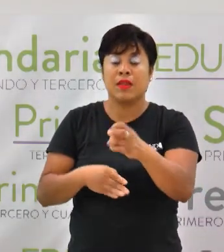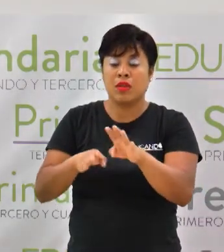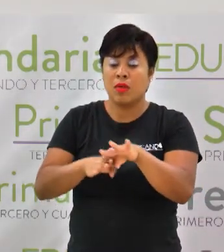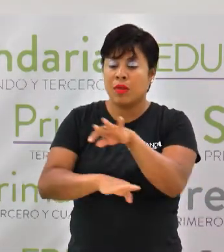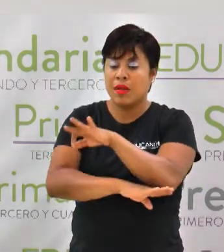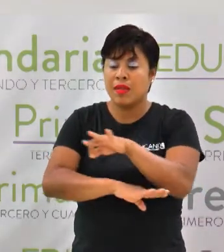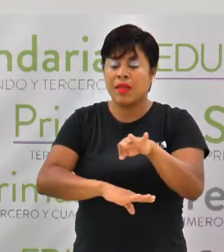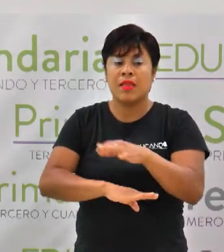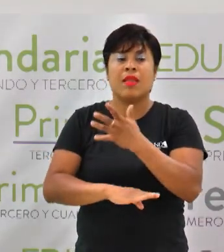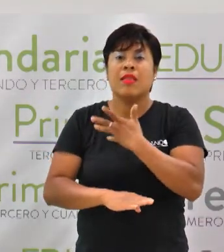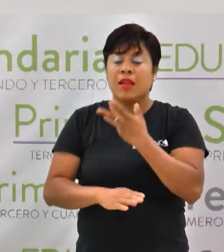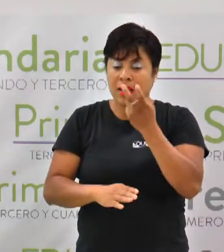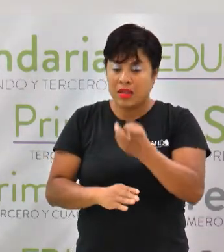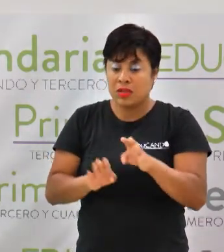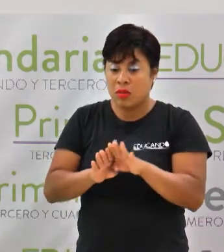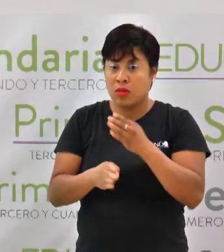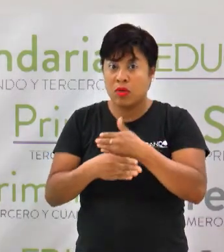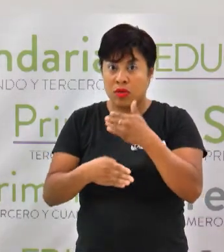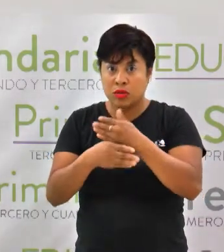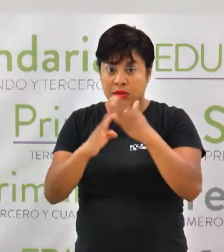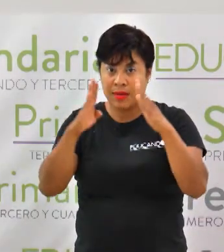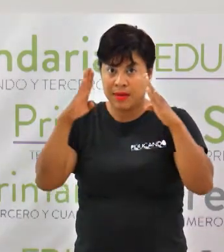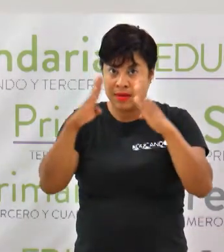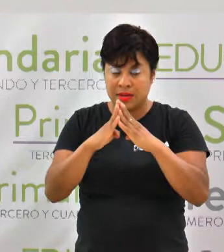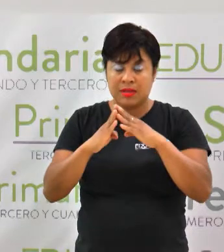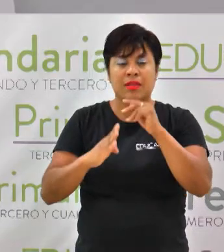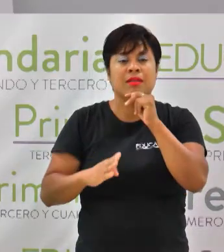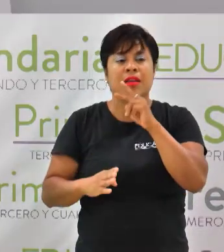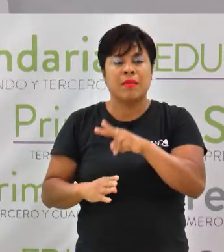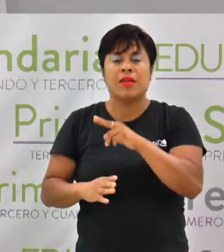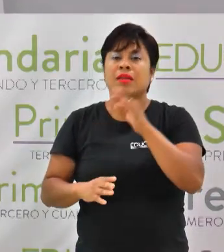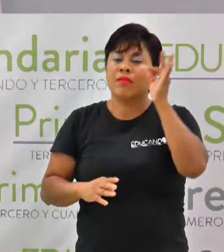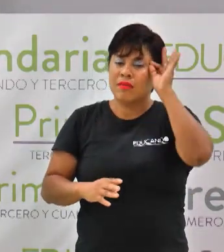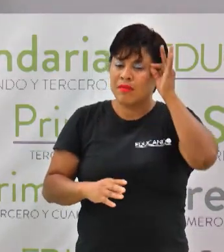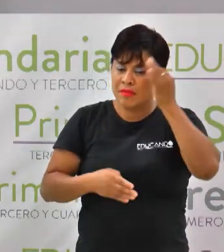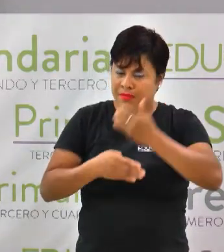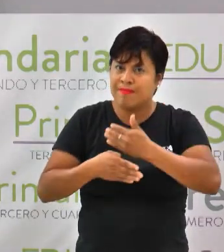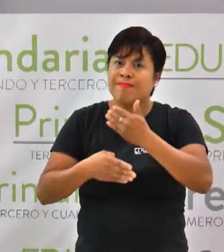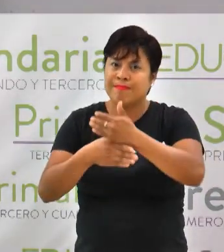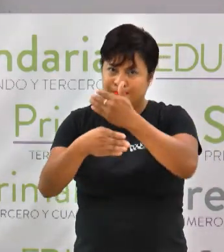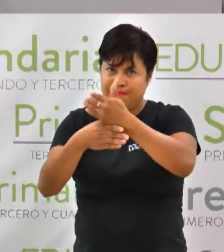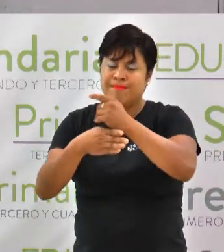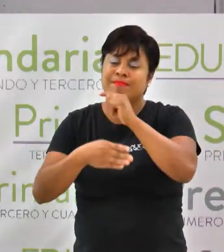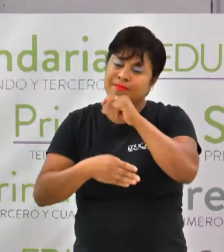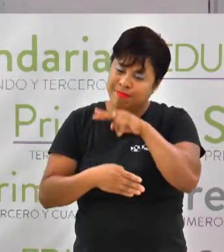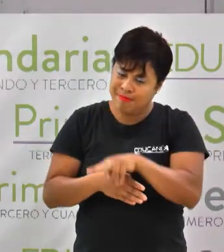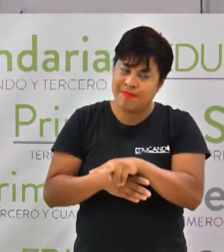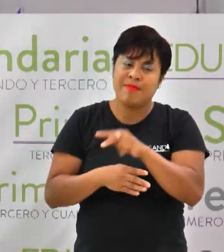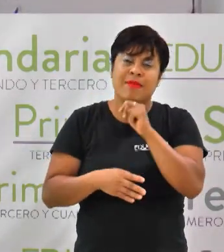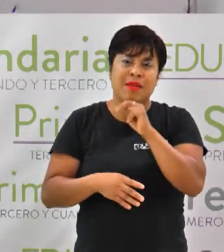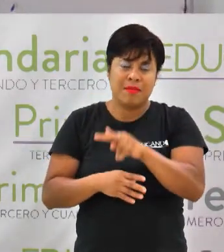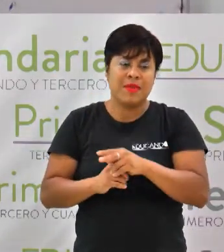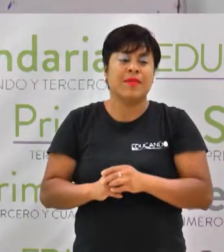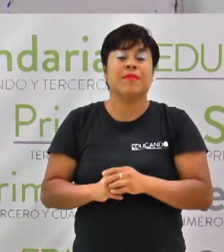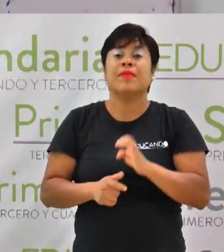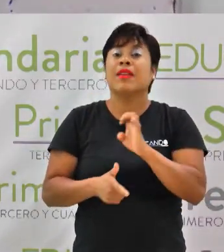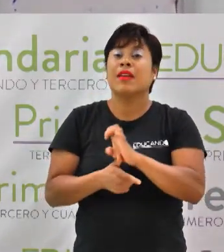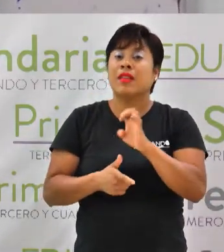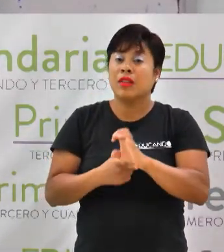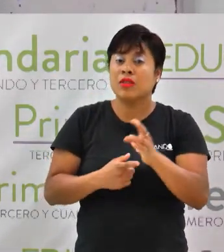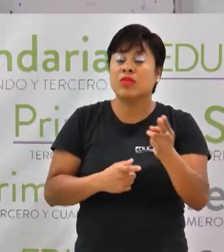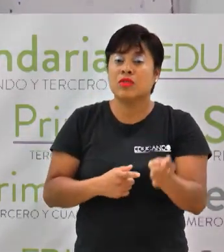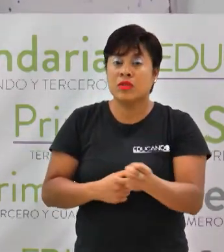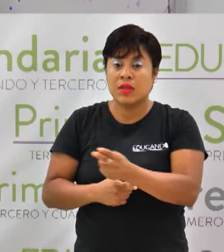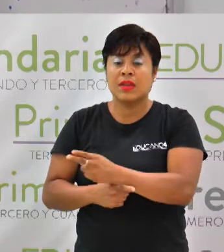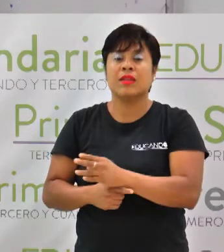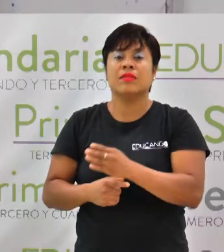así como los arquitectos tienen una función en la construcción de las casas, también los albañiles, ¿verdad? Los maestros albañiles.